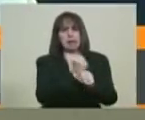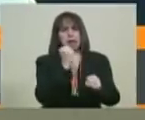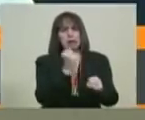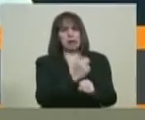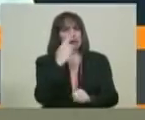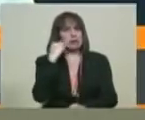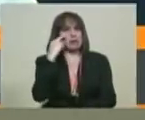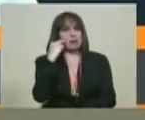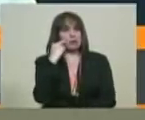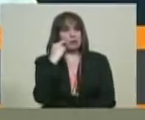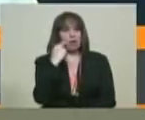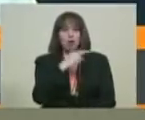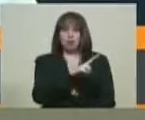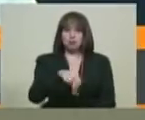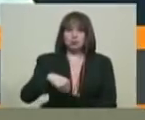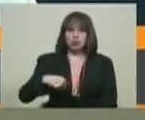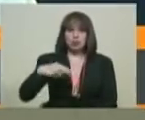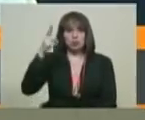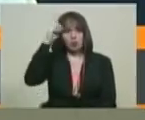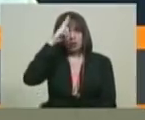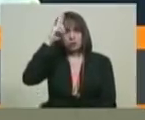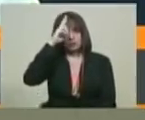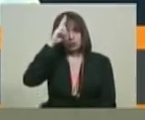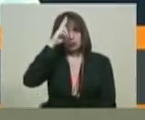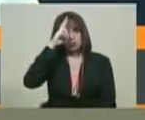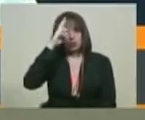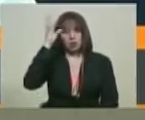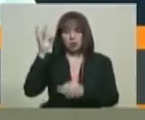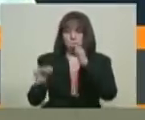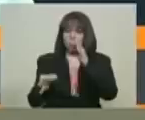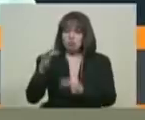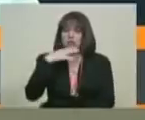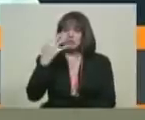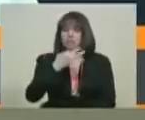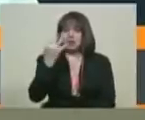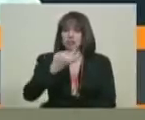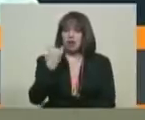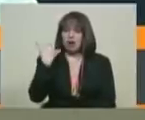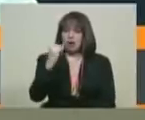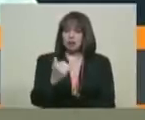Tenemos la razón, en justicia tenemos la verdad.